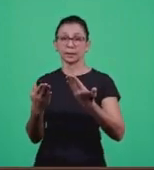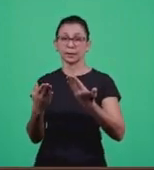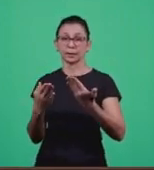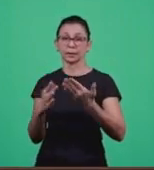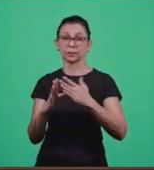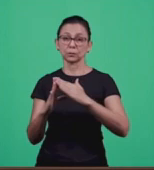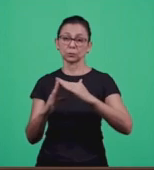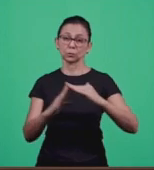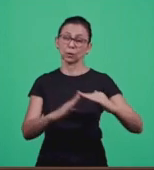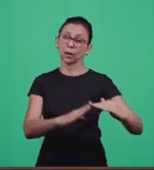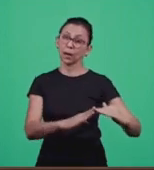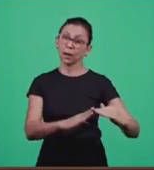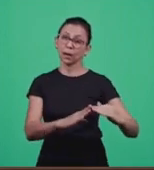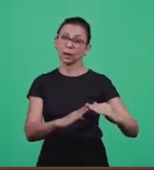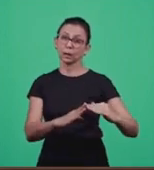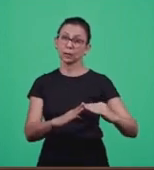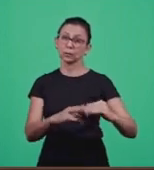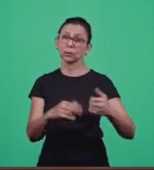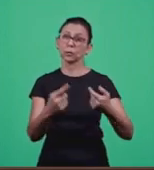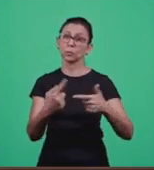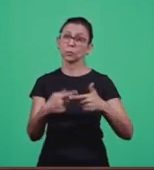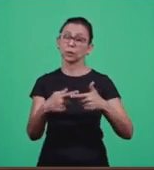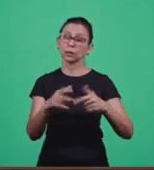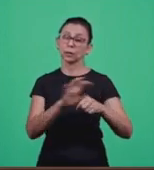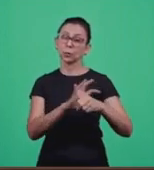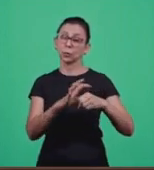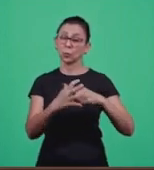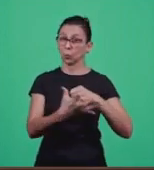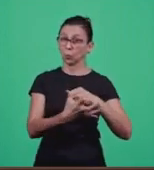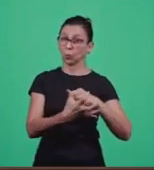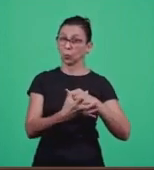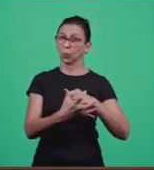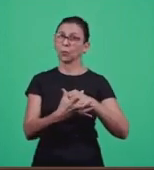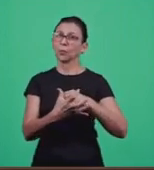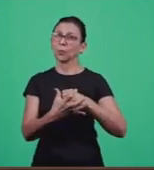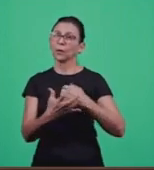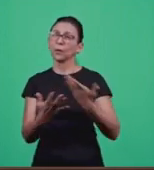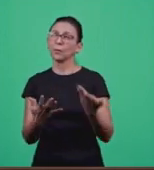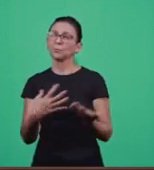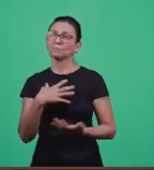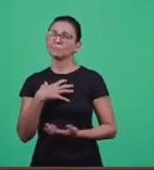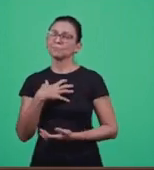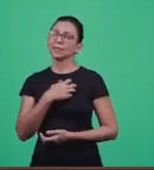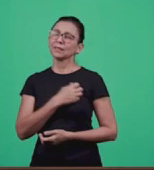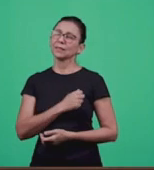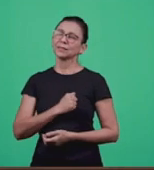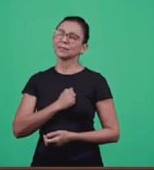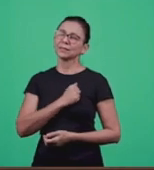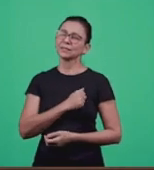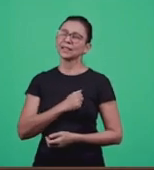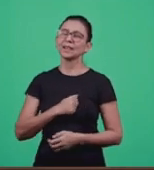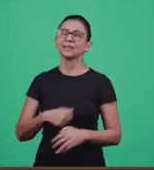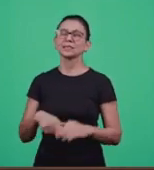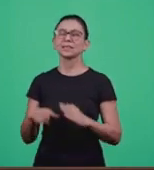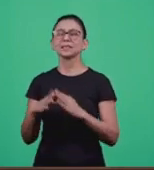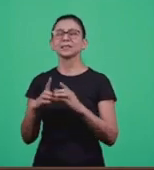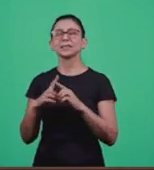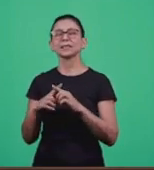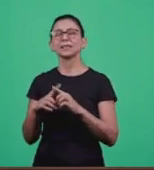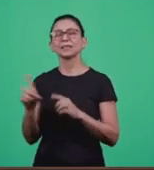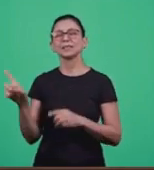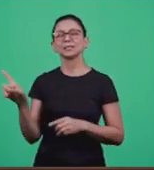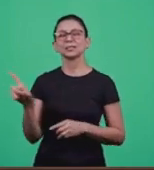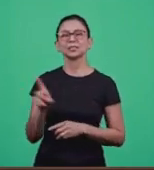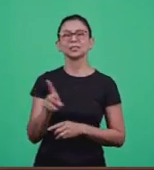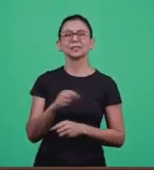casas, estamos cumpliendo unos decretos, ¿no? pero en momentos difíciles